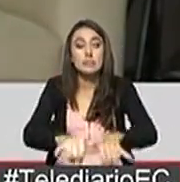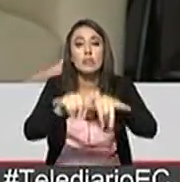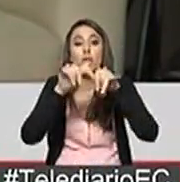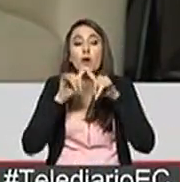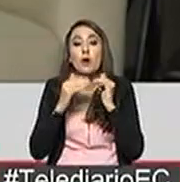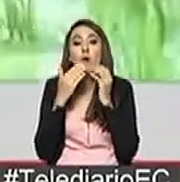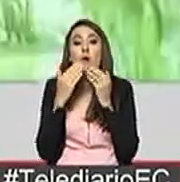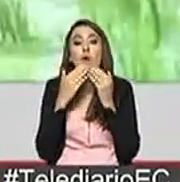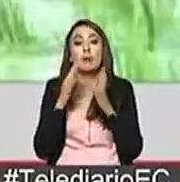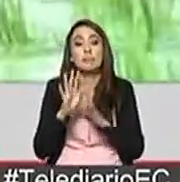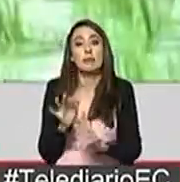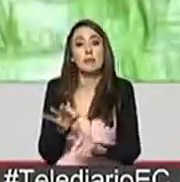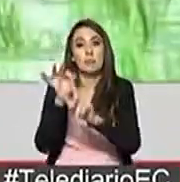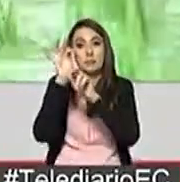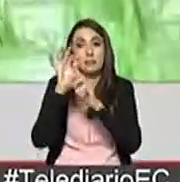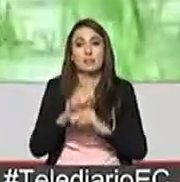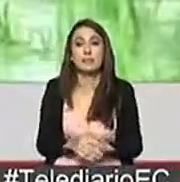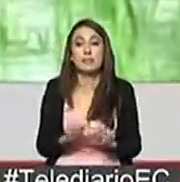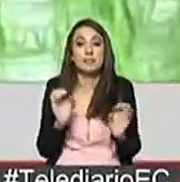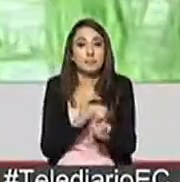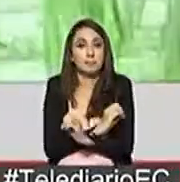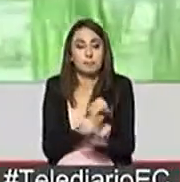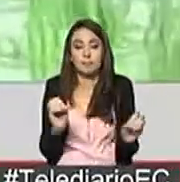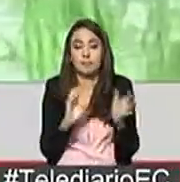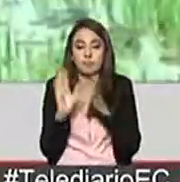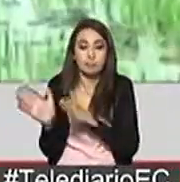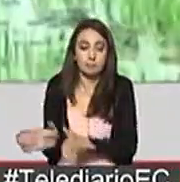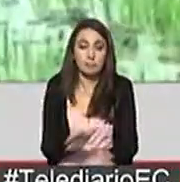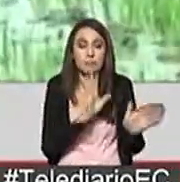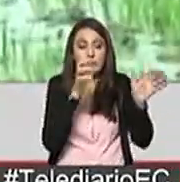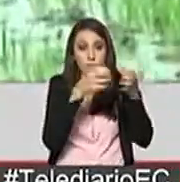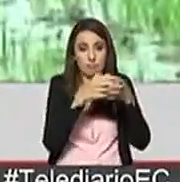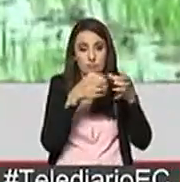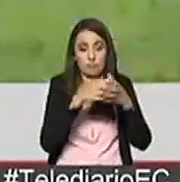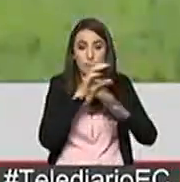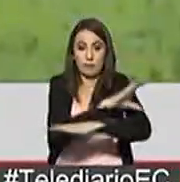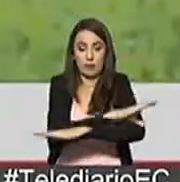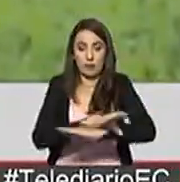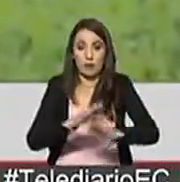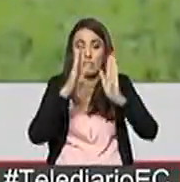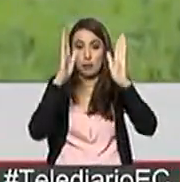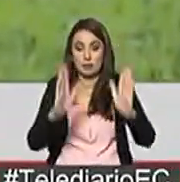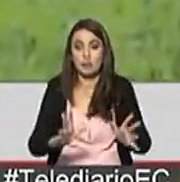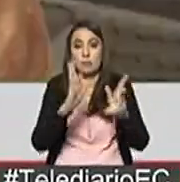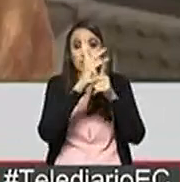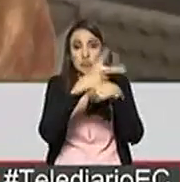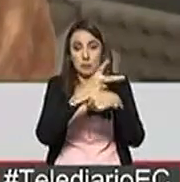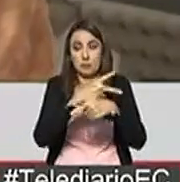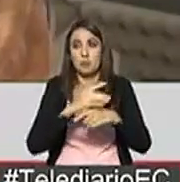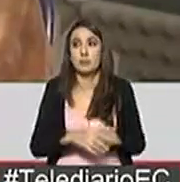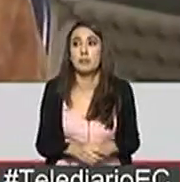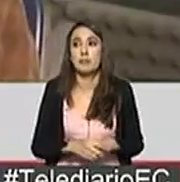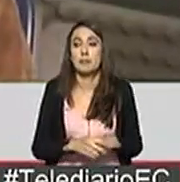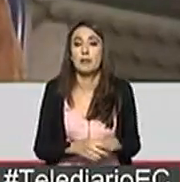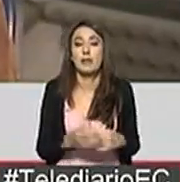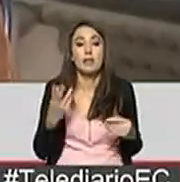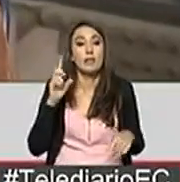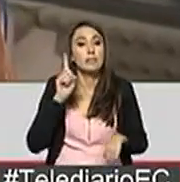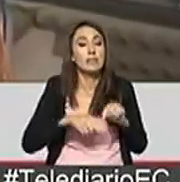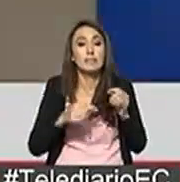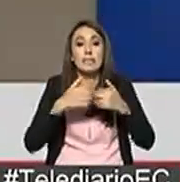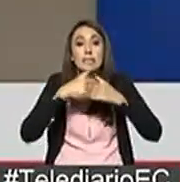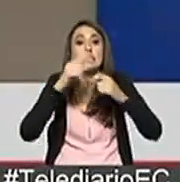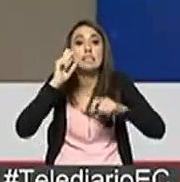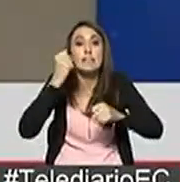crédito preferencial. Sin dejar a un lado la asociatividad entre campesinos, agricultores y productores. Si no nos unimos, no llegamos a ningún